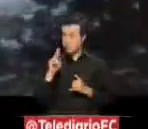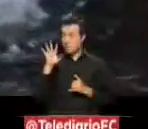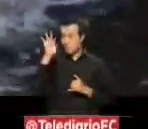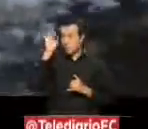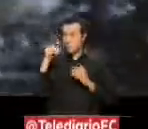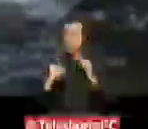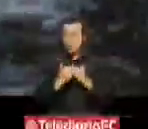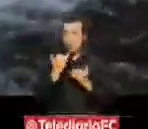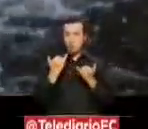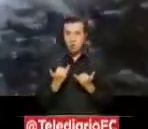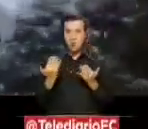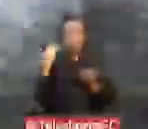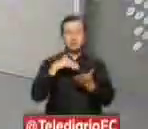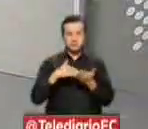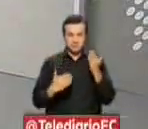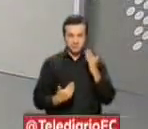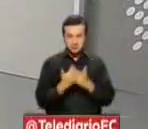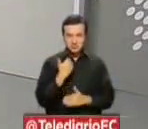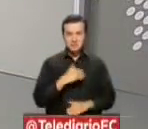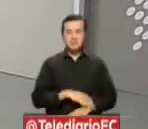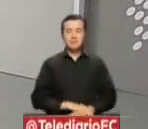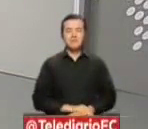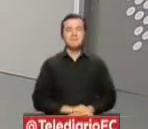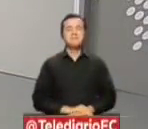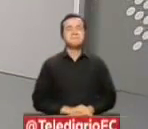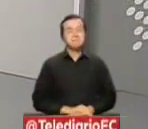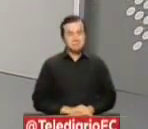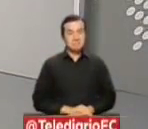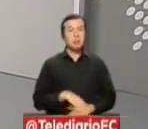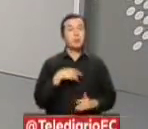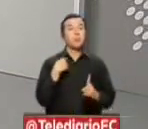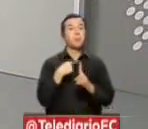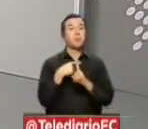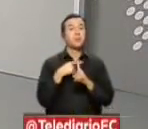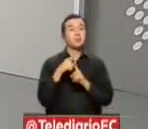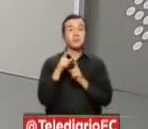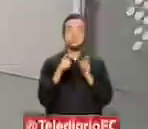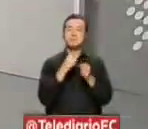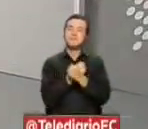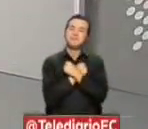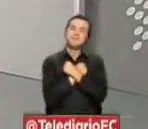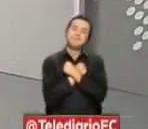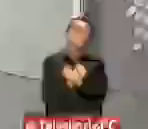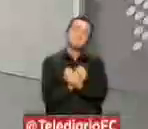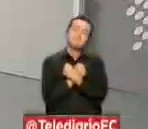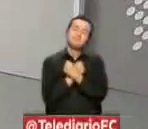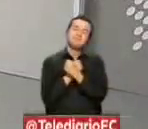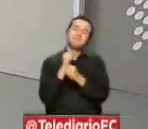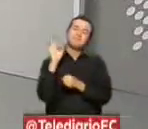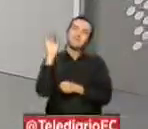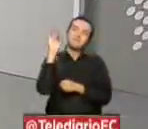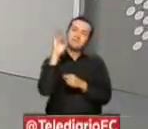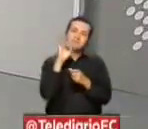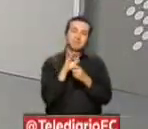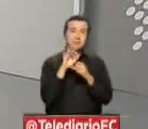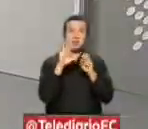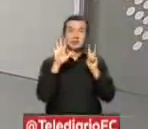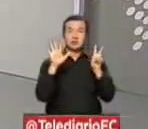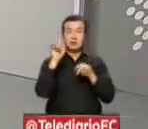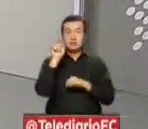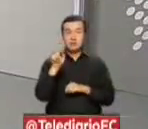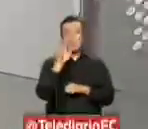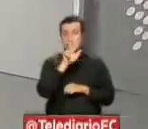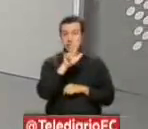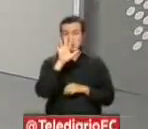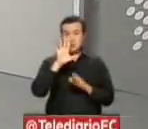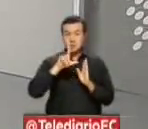de la Bastida, Telediario. Bueno, y es una buena noticia para quienes amamos a las aves, a los colibríes. Son las